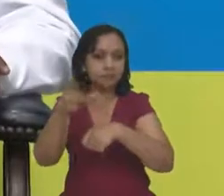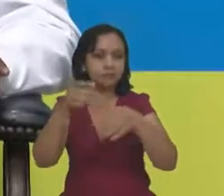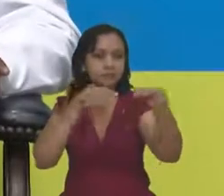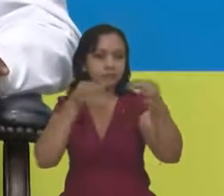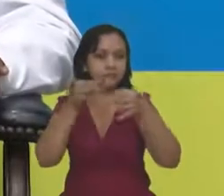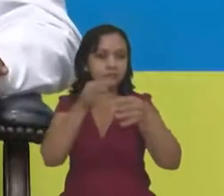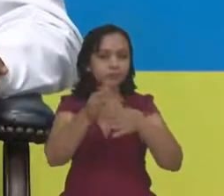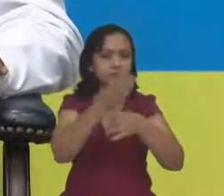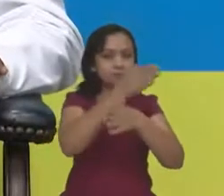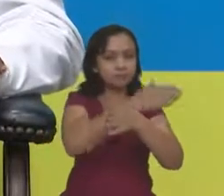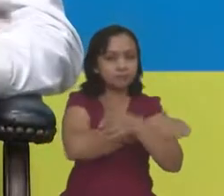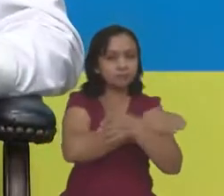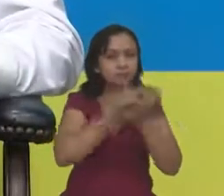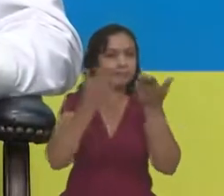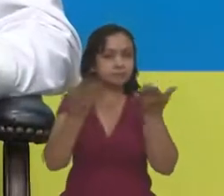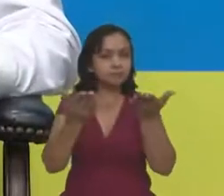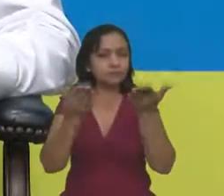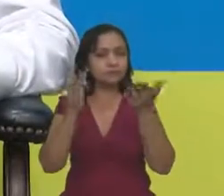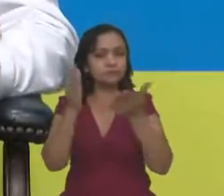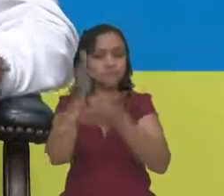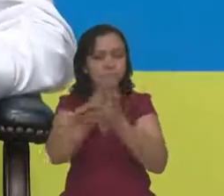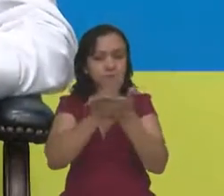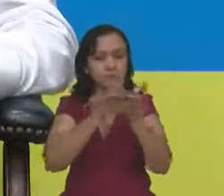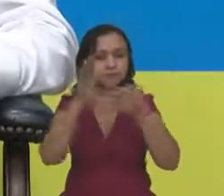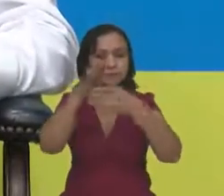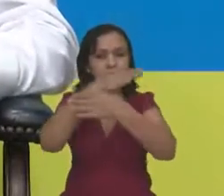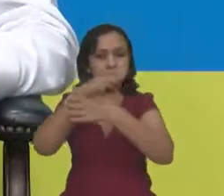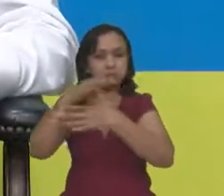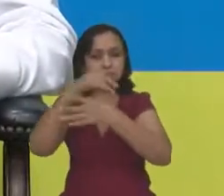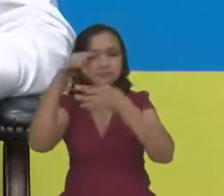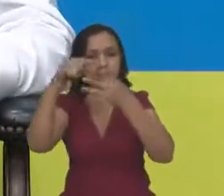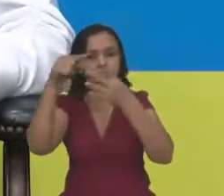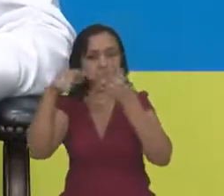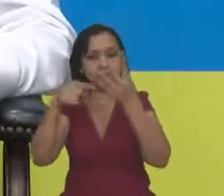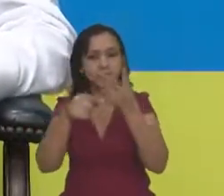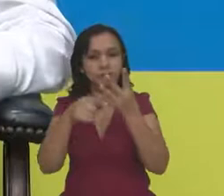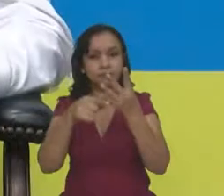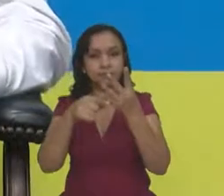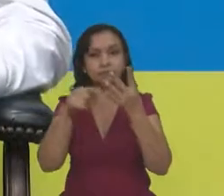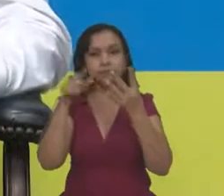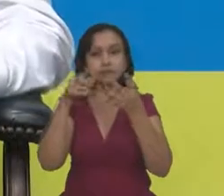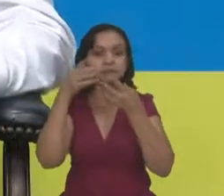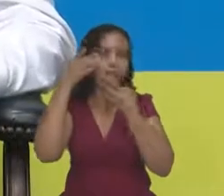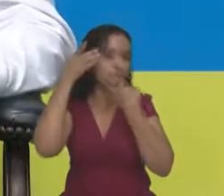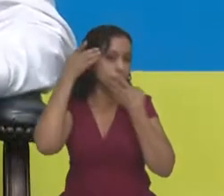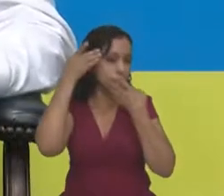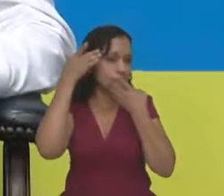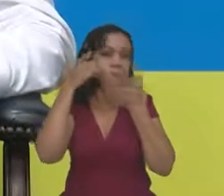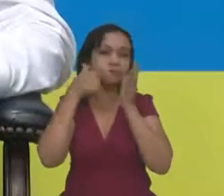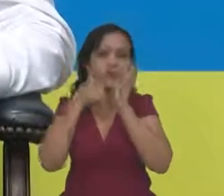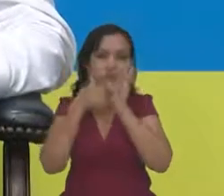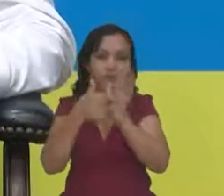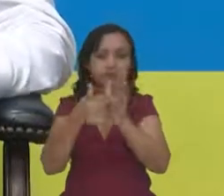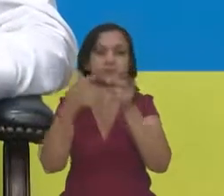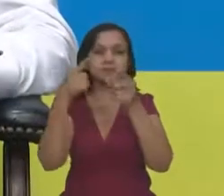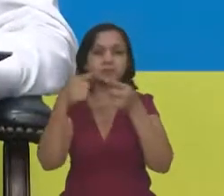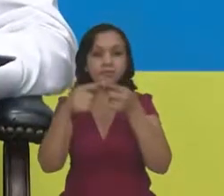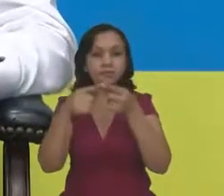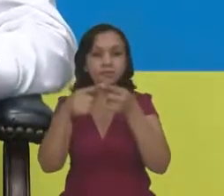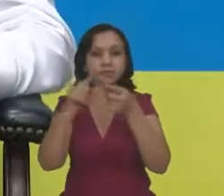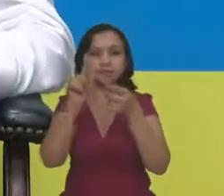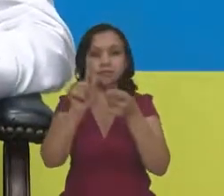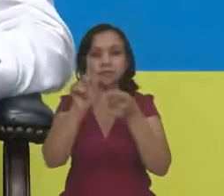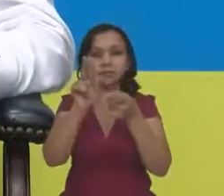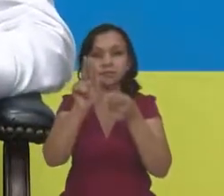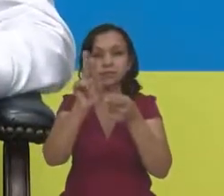primera parte del programa que hay varias neuropatías. Él nos mencionaba la parálisis facial, por ejemplo, el síndrome del